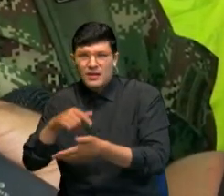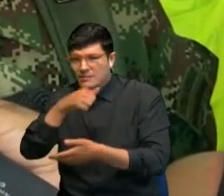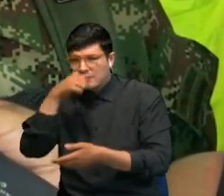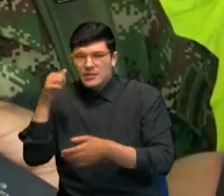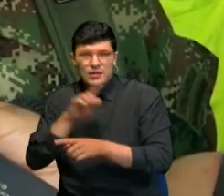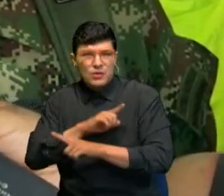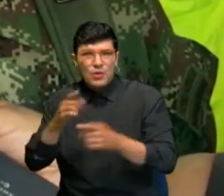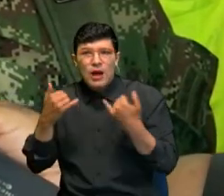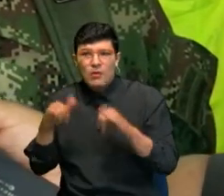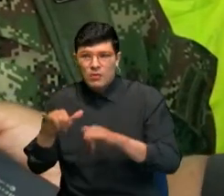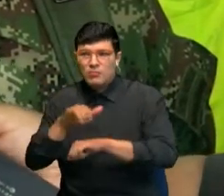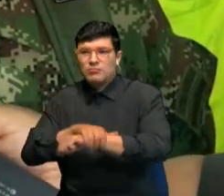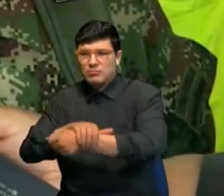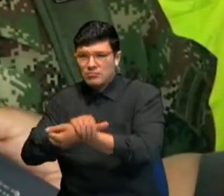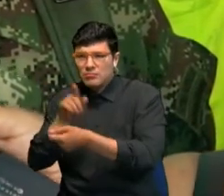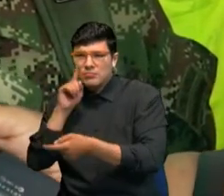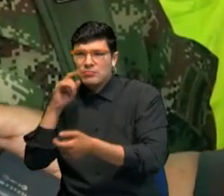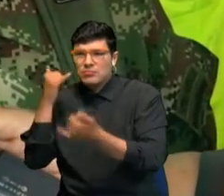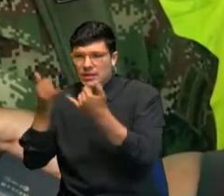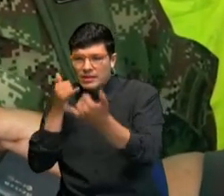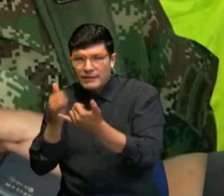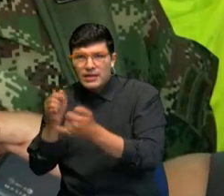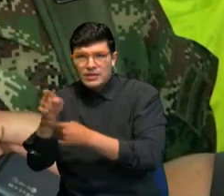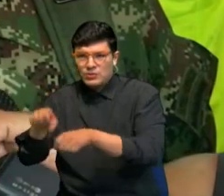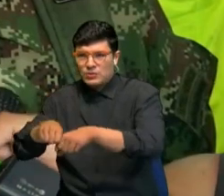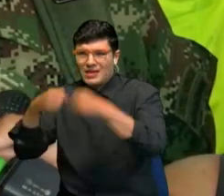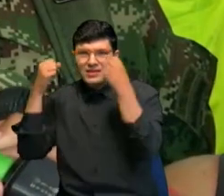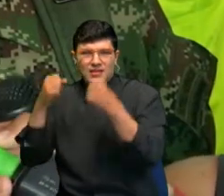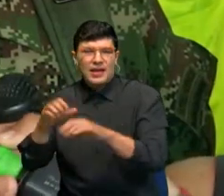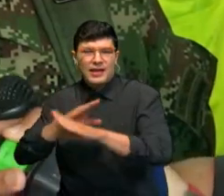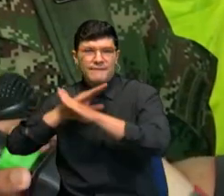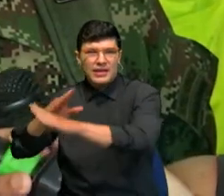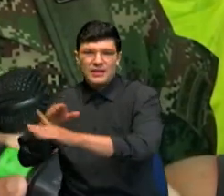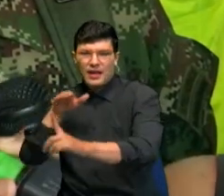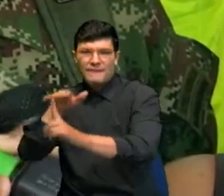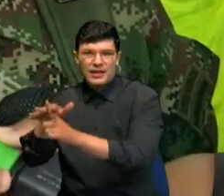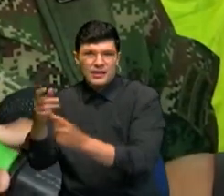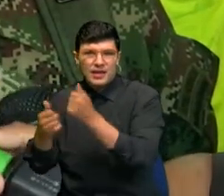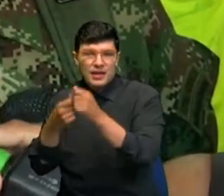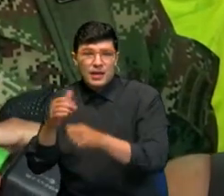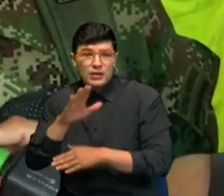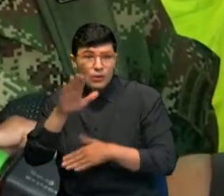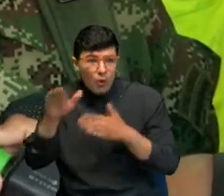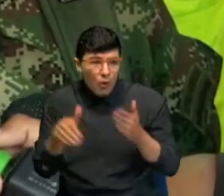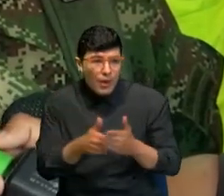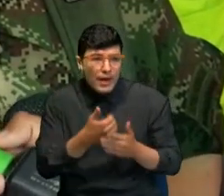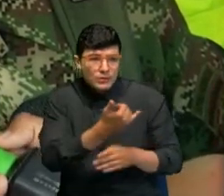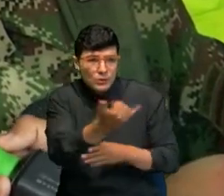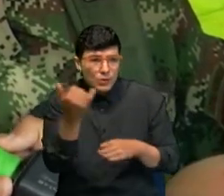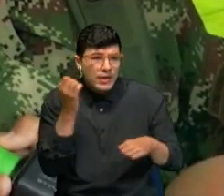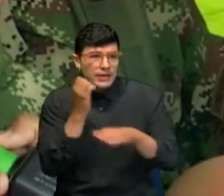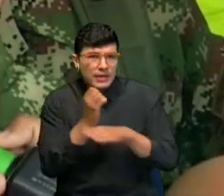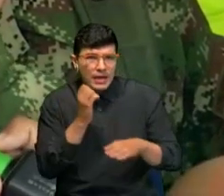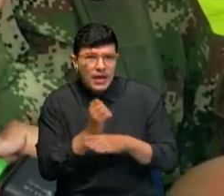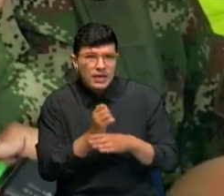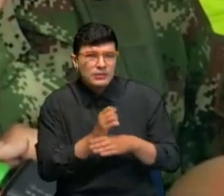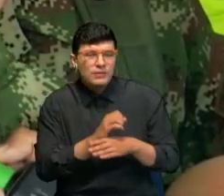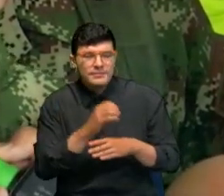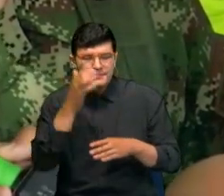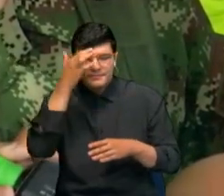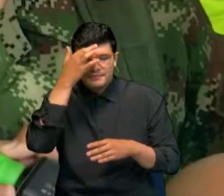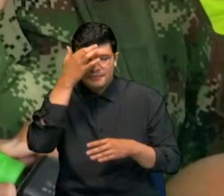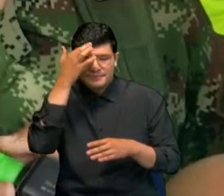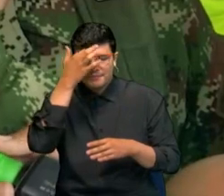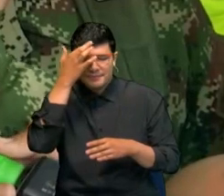financias de estos terroristas y todo aquello que ayude a generar el ingreso este terrorista ahí van a estar la fuerza militar en la fuerza pública